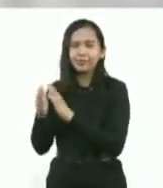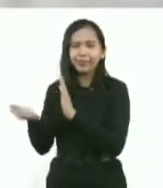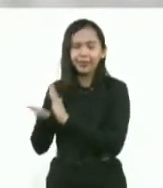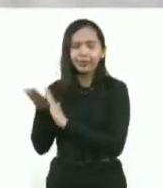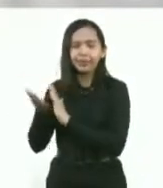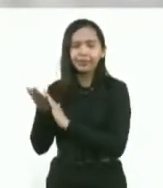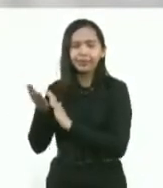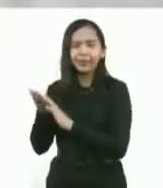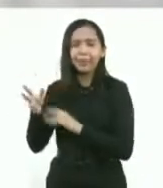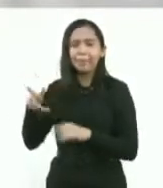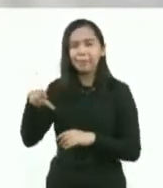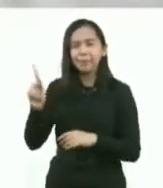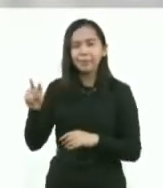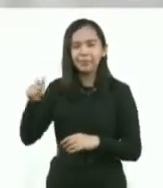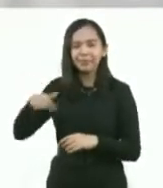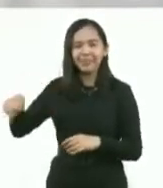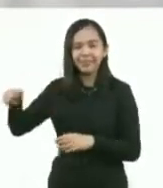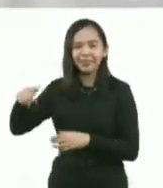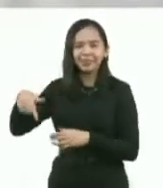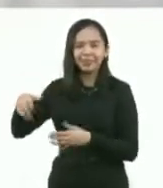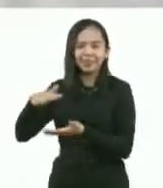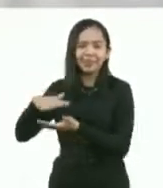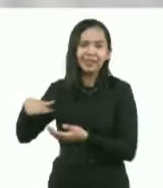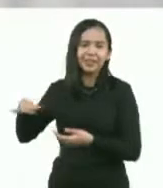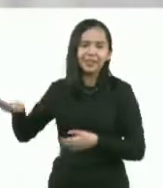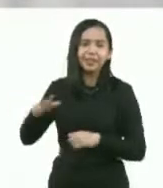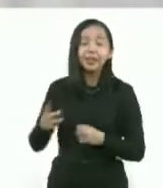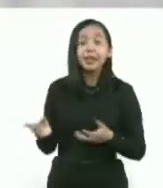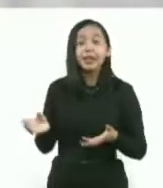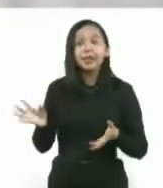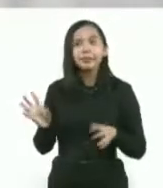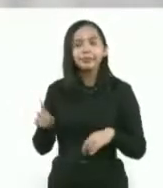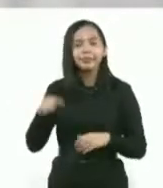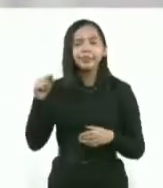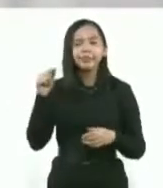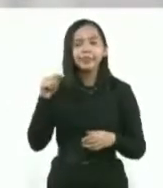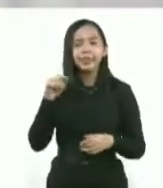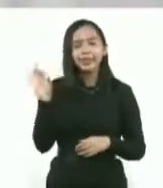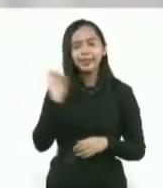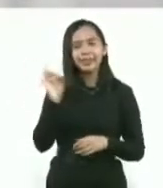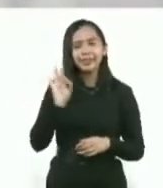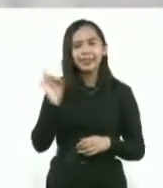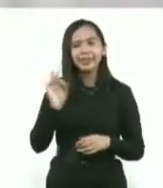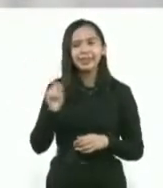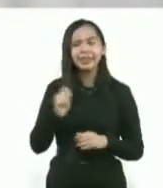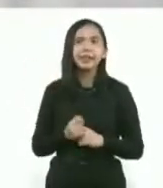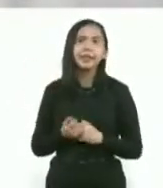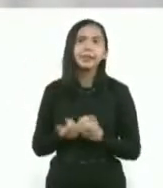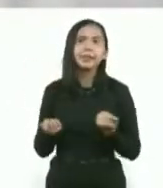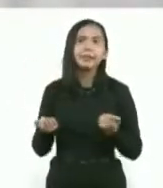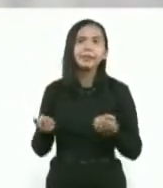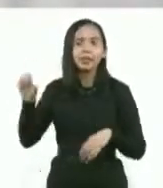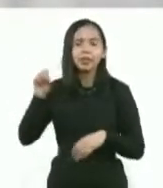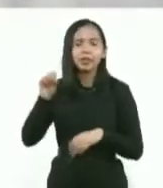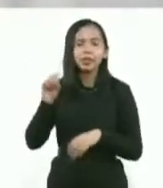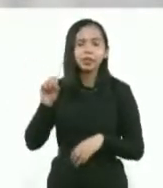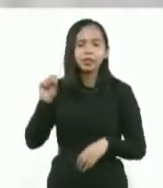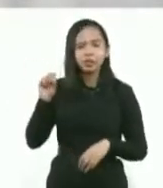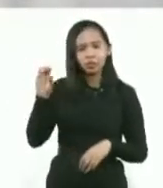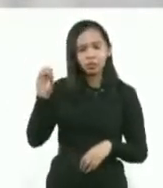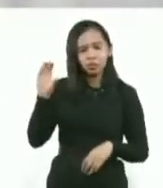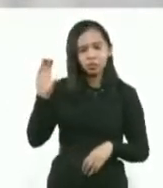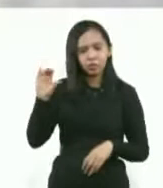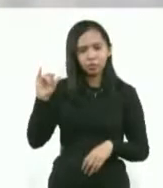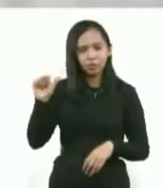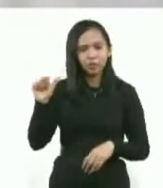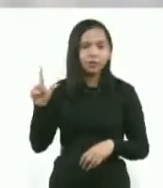para la vivienda. En otros casos, cuando es un delito directamente que no tiene que ver, digamos, con un asunto social, se hace